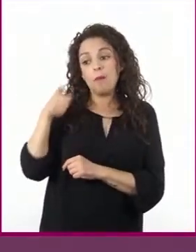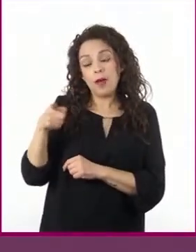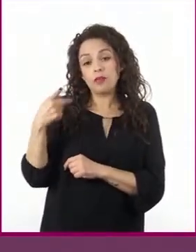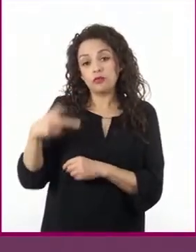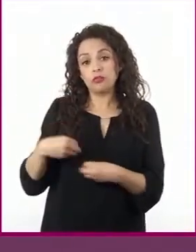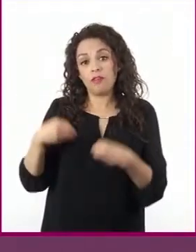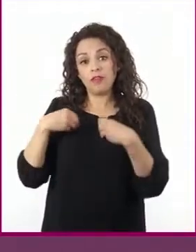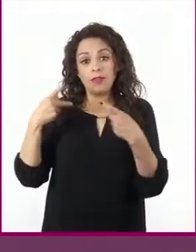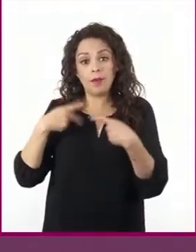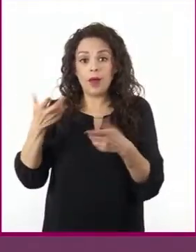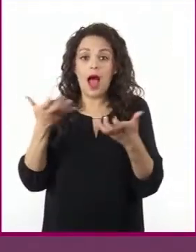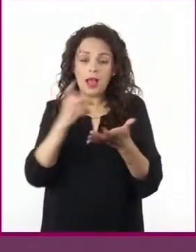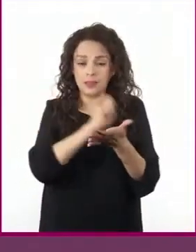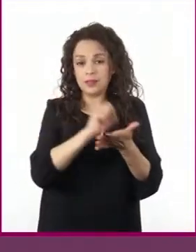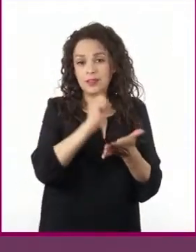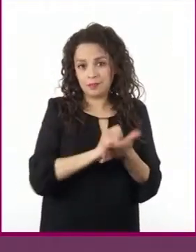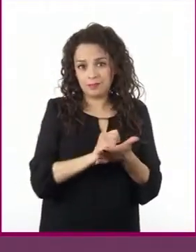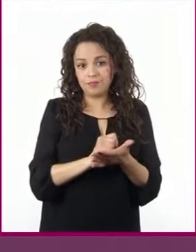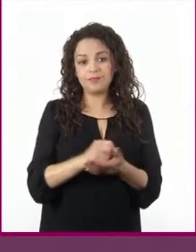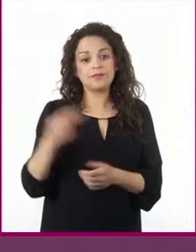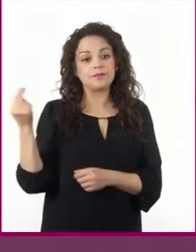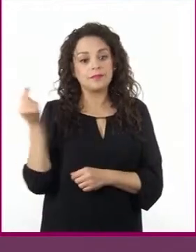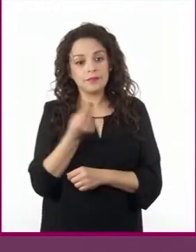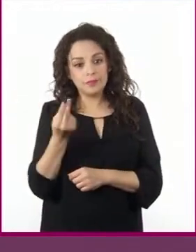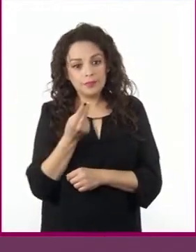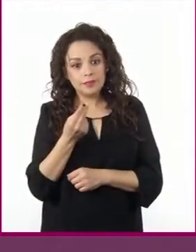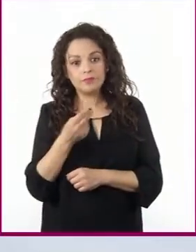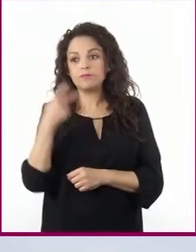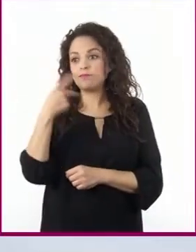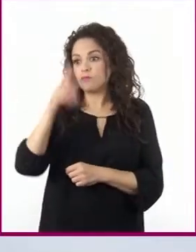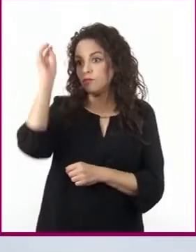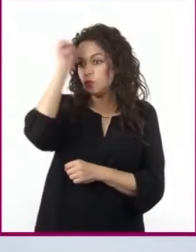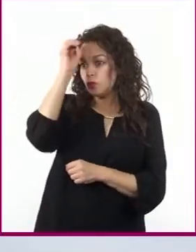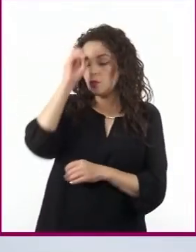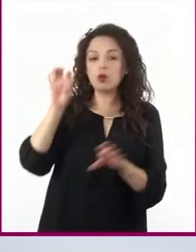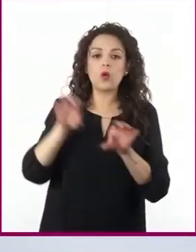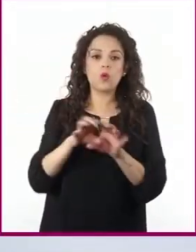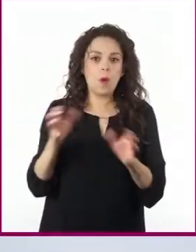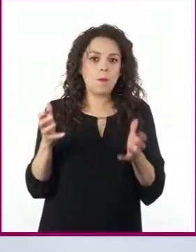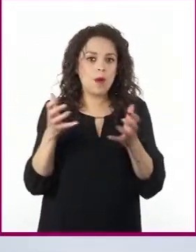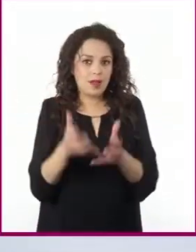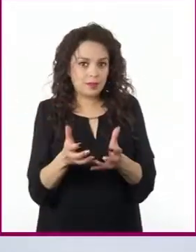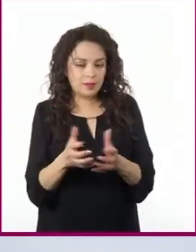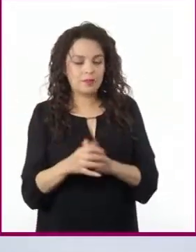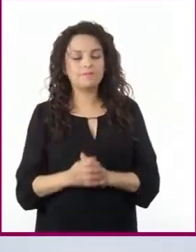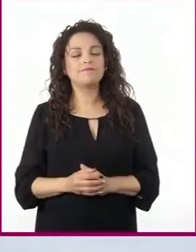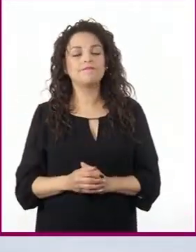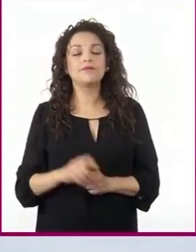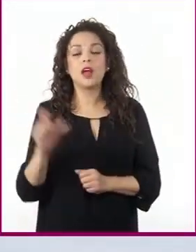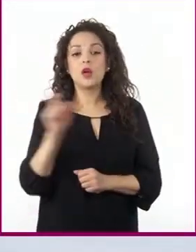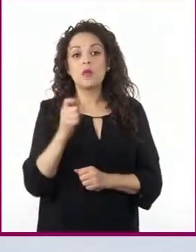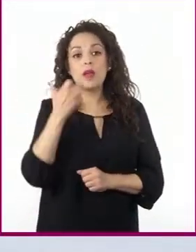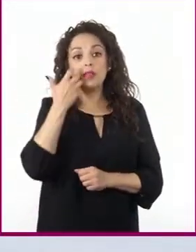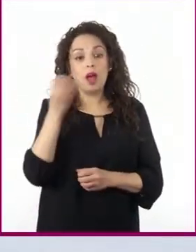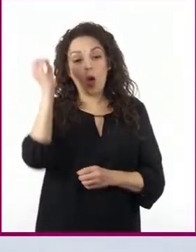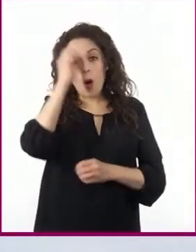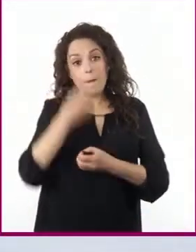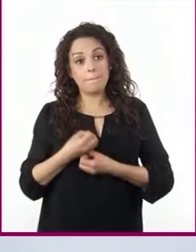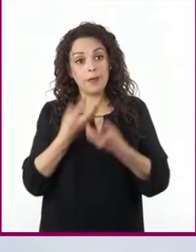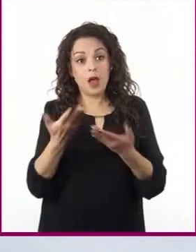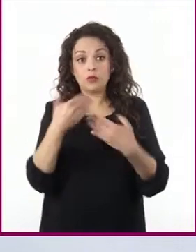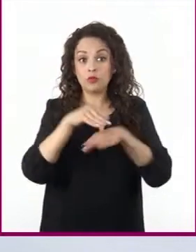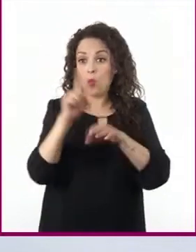elementos que intervienen para formular un juicio o punto de vista. Cuando queremos externar una opinión sobre alguien, tendríamos